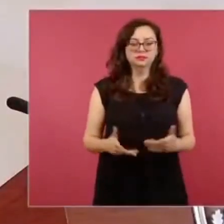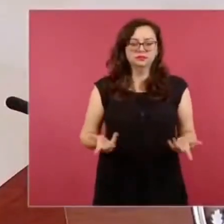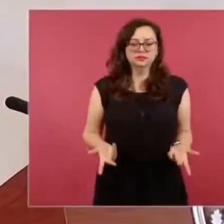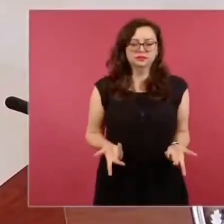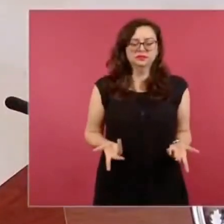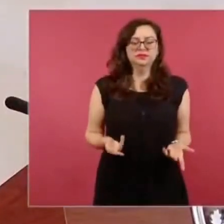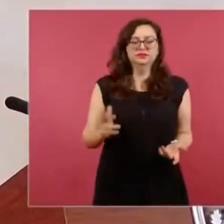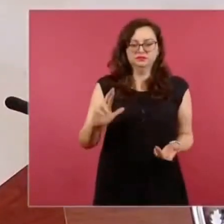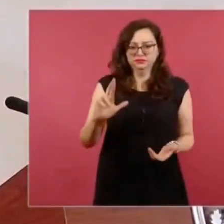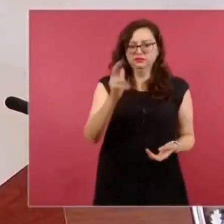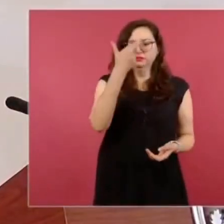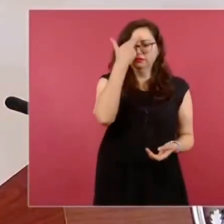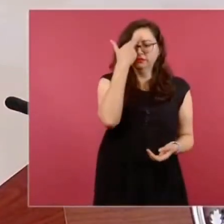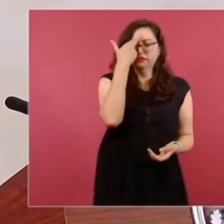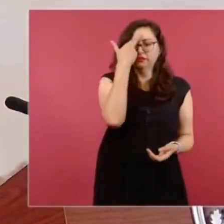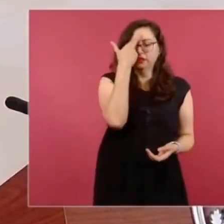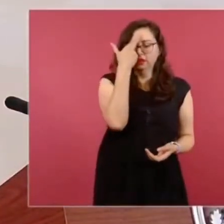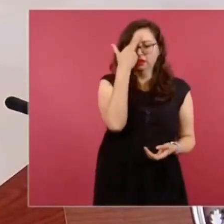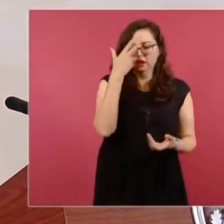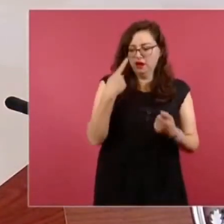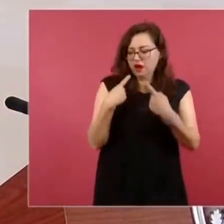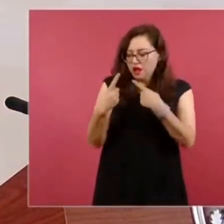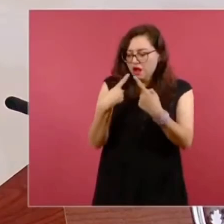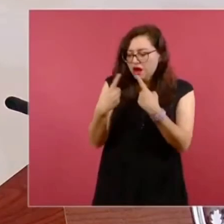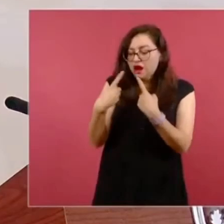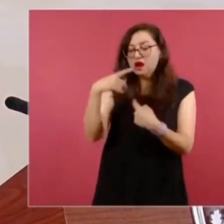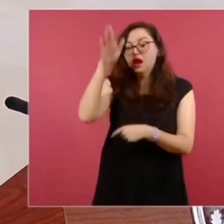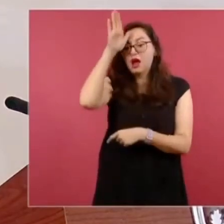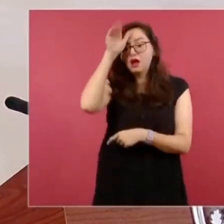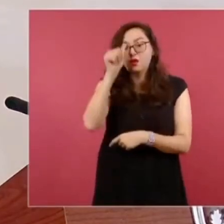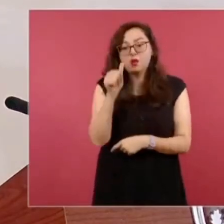ahí donde tramaron el asesinato